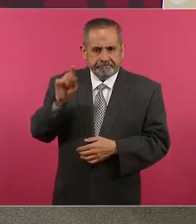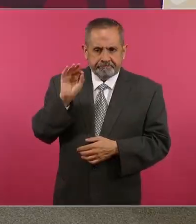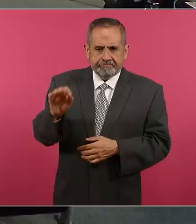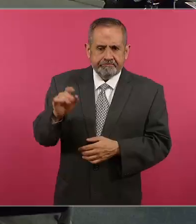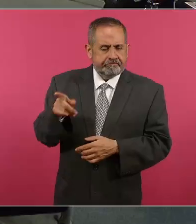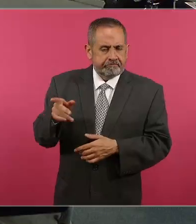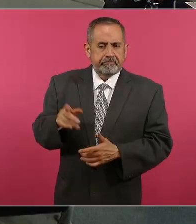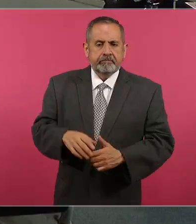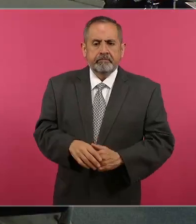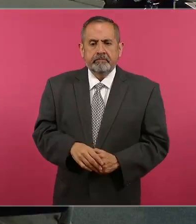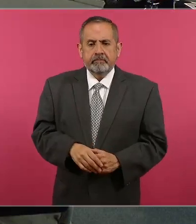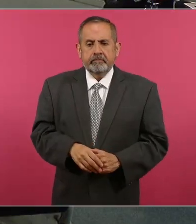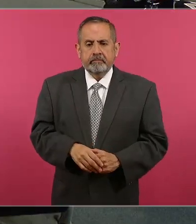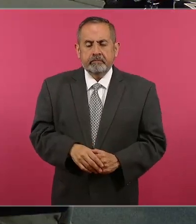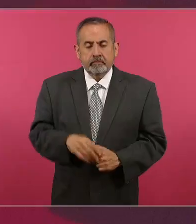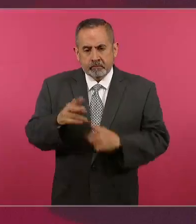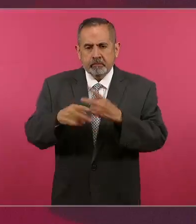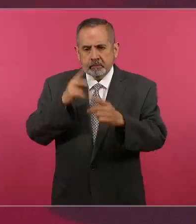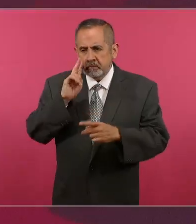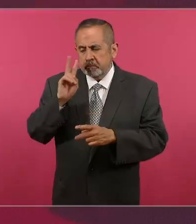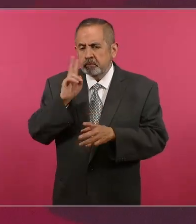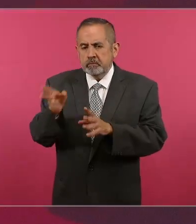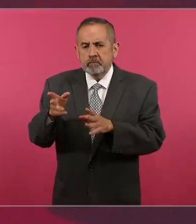Sí, voy a ver